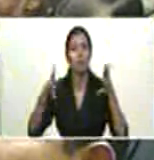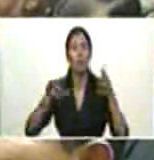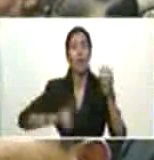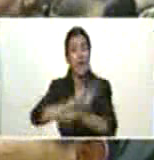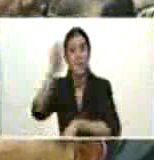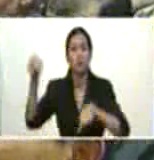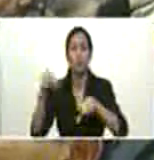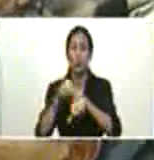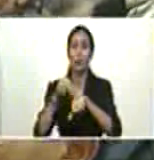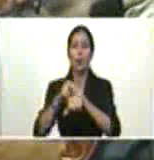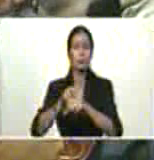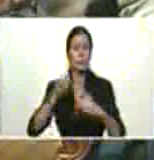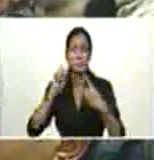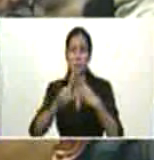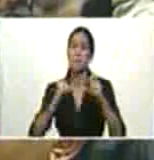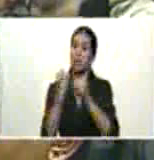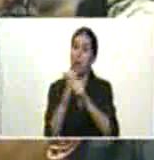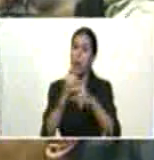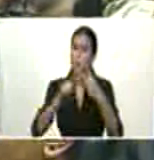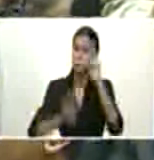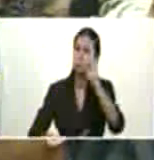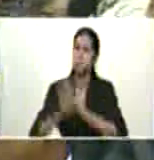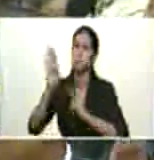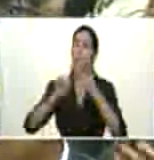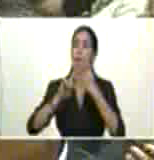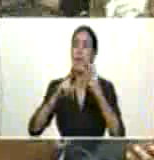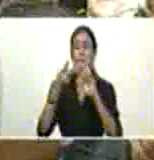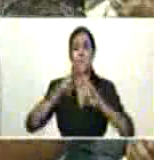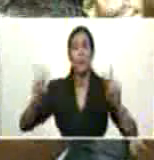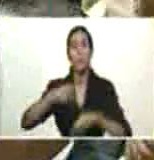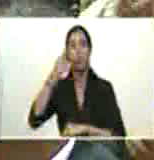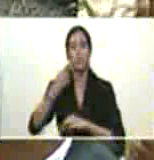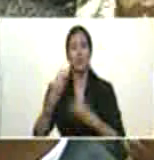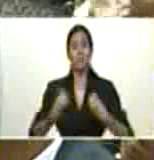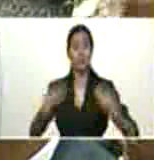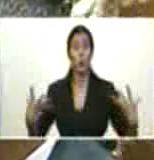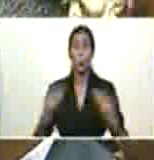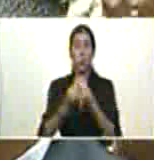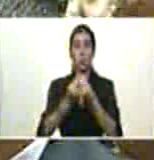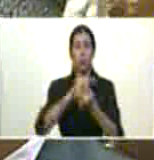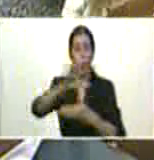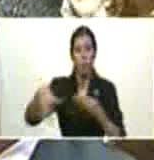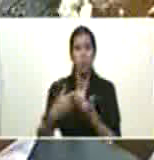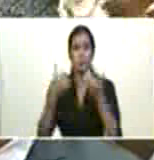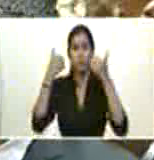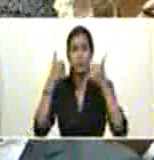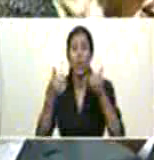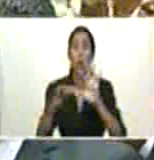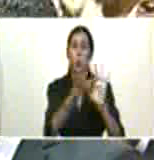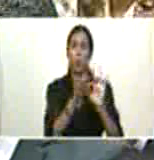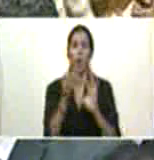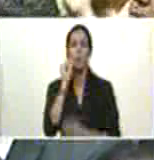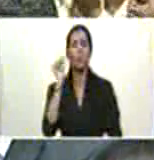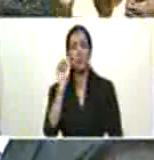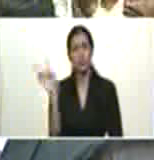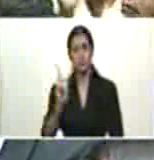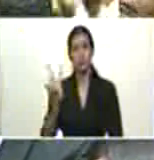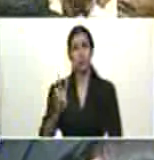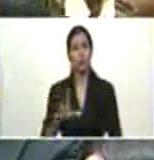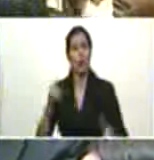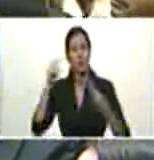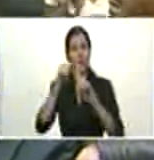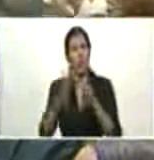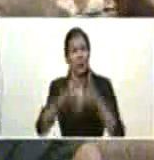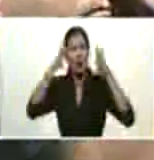trabajo, la prosperidad, el desarrollo económico, la paz política, la convivencia nacional, la unión de los venezolanos. Grandes